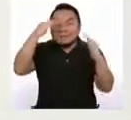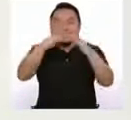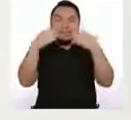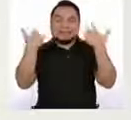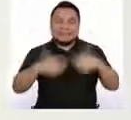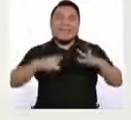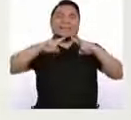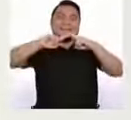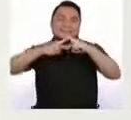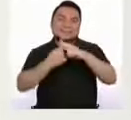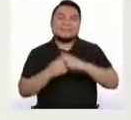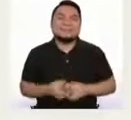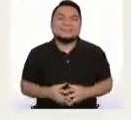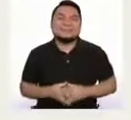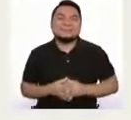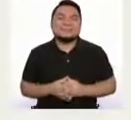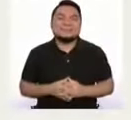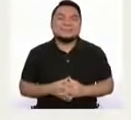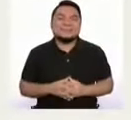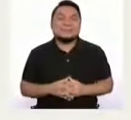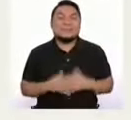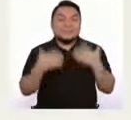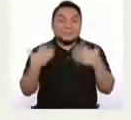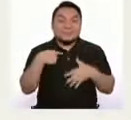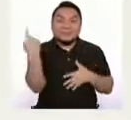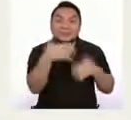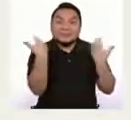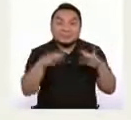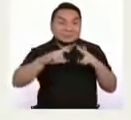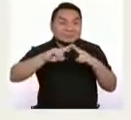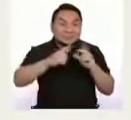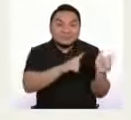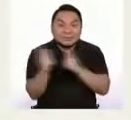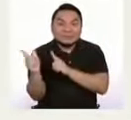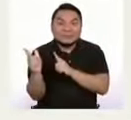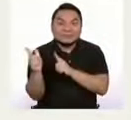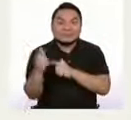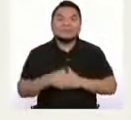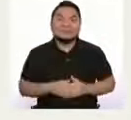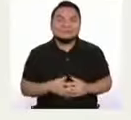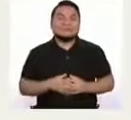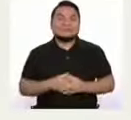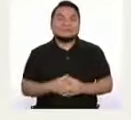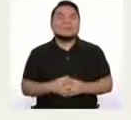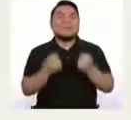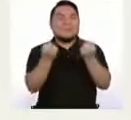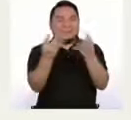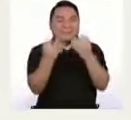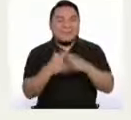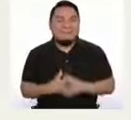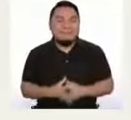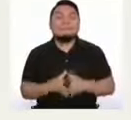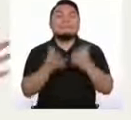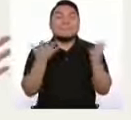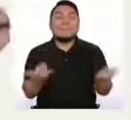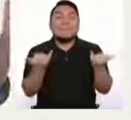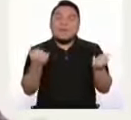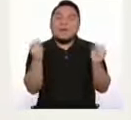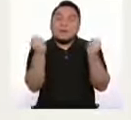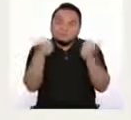ya está por comenzar! ¿Estamos todos listos? ¡Sí! ¡Bien! ¡Entonces